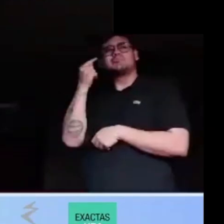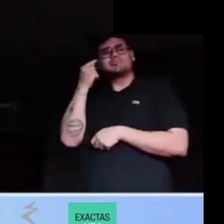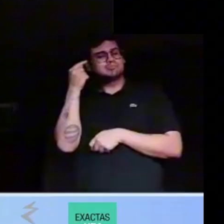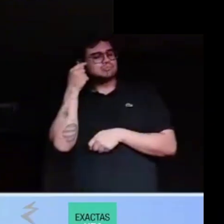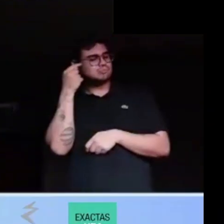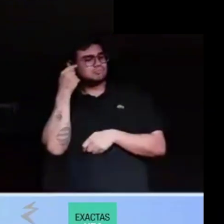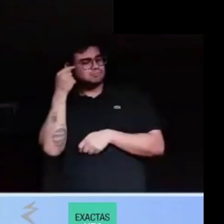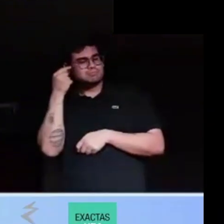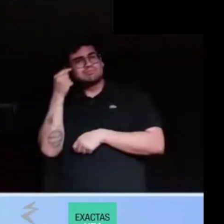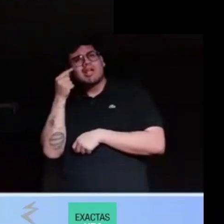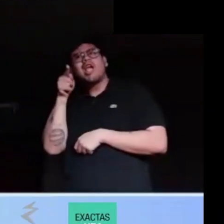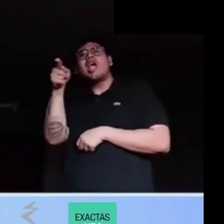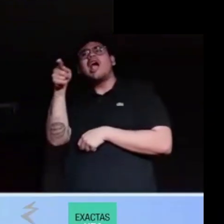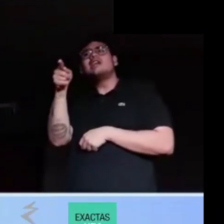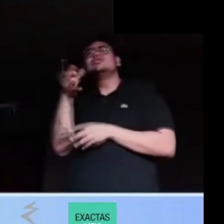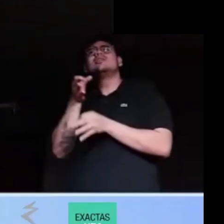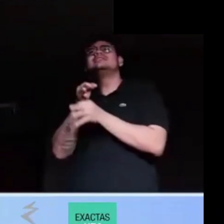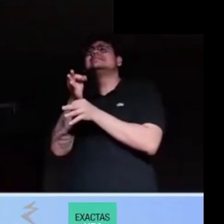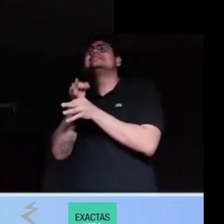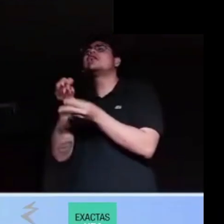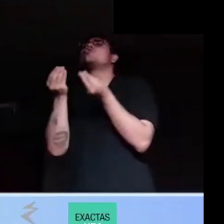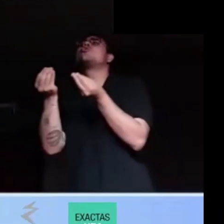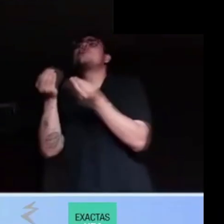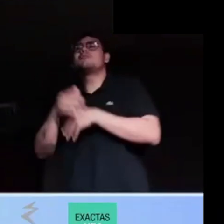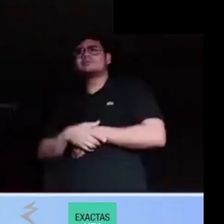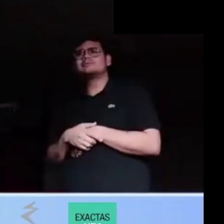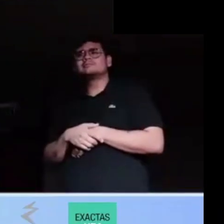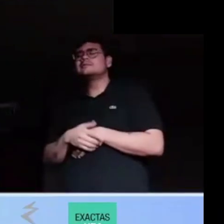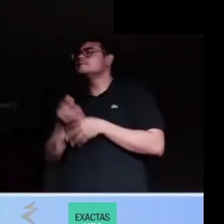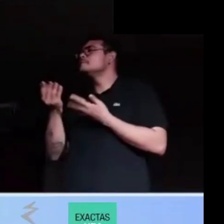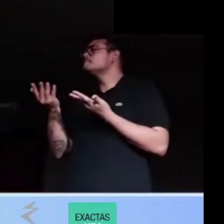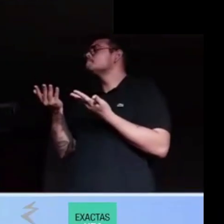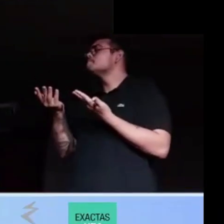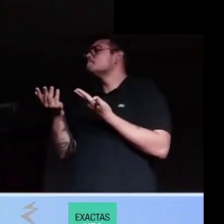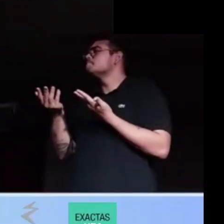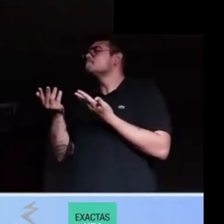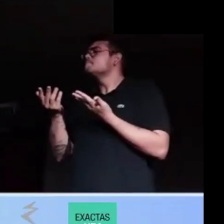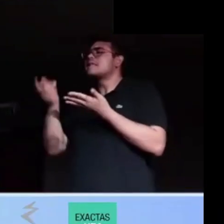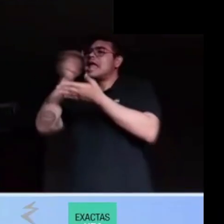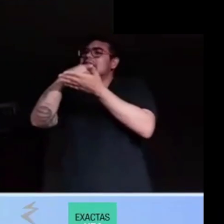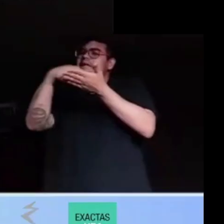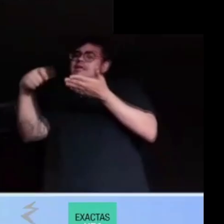vamos a nuestra historia y decimos, ay, escribimos y les llamamos una hoja de trabajo. No,